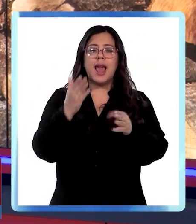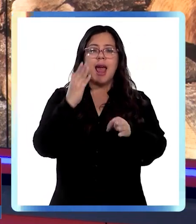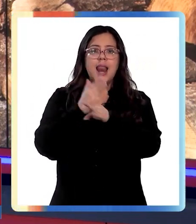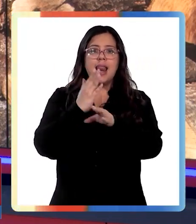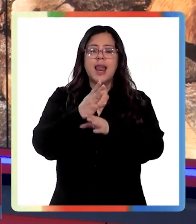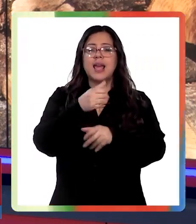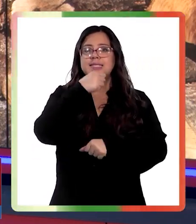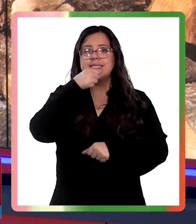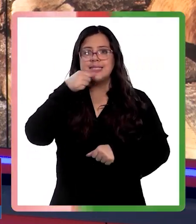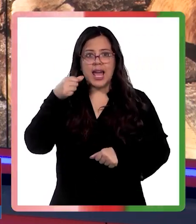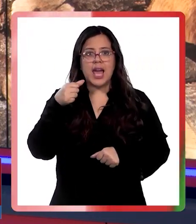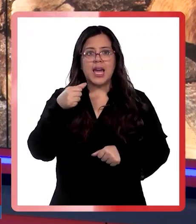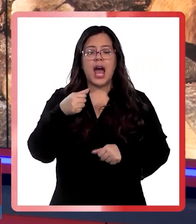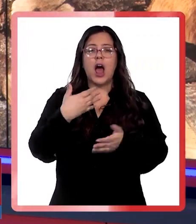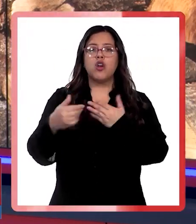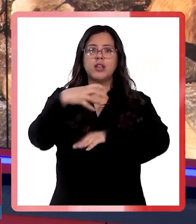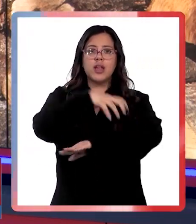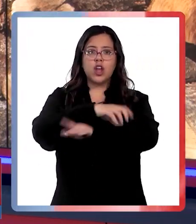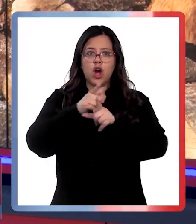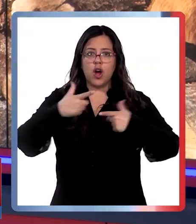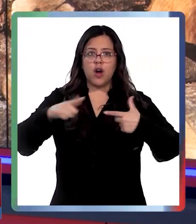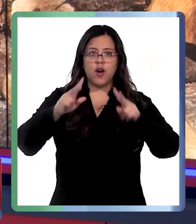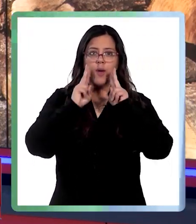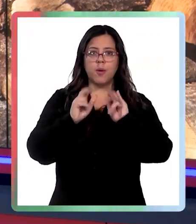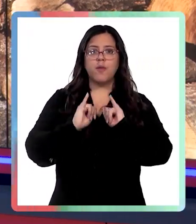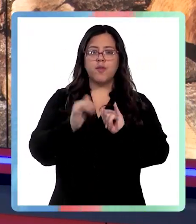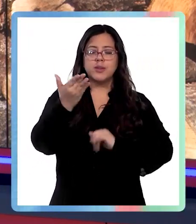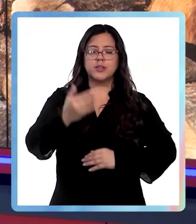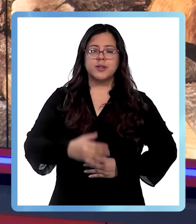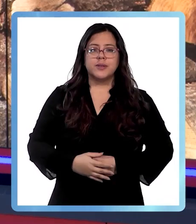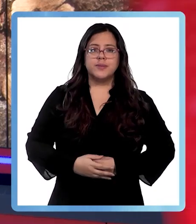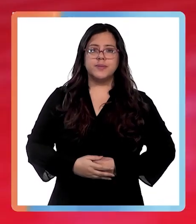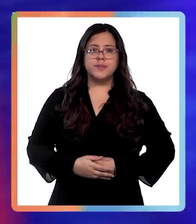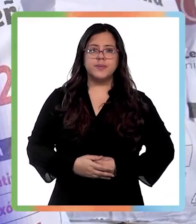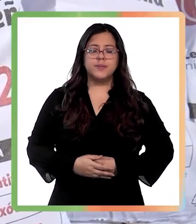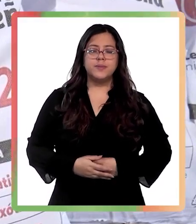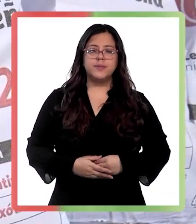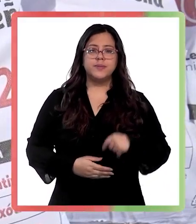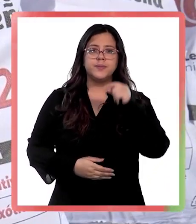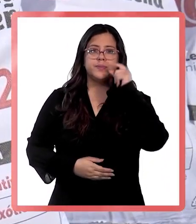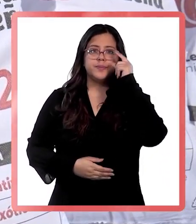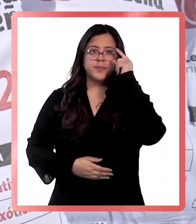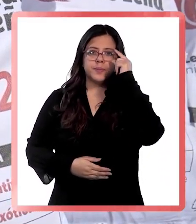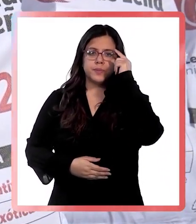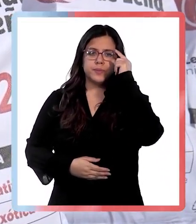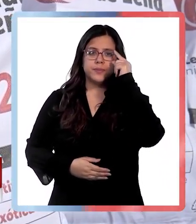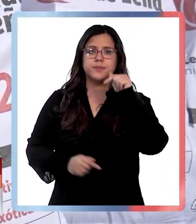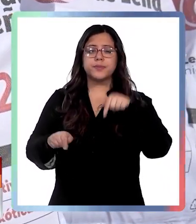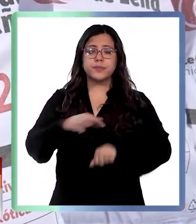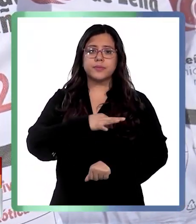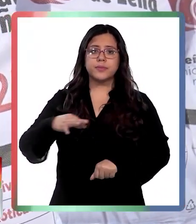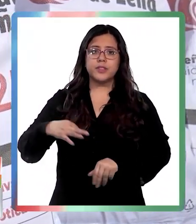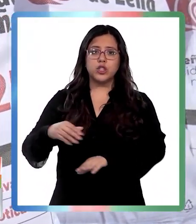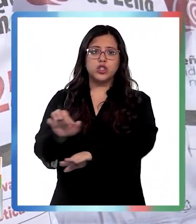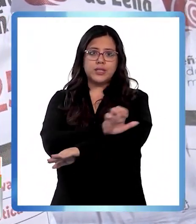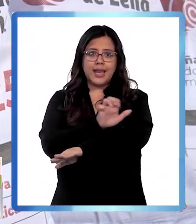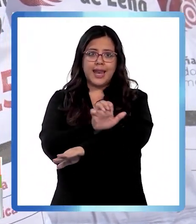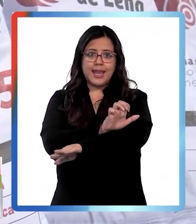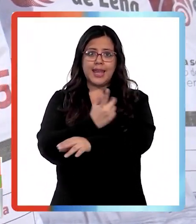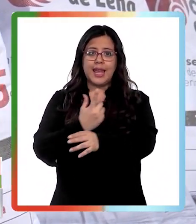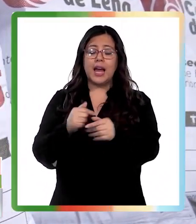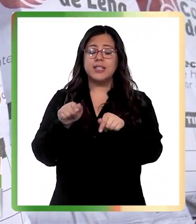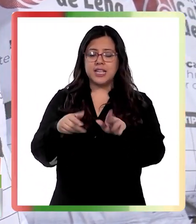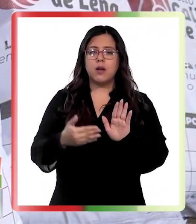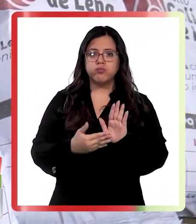Los Lagos. Los detalles los tiene Canal 5 de Puerto Montt a continuación. En Osorno, el ministro de Energía, Diego